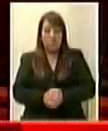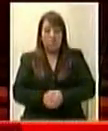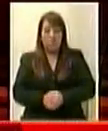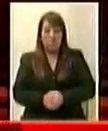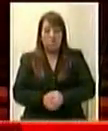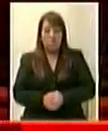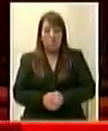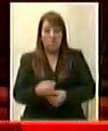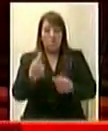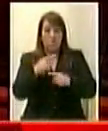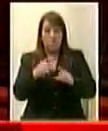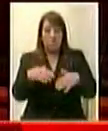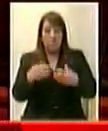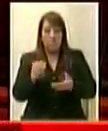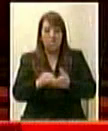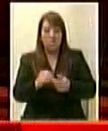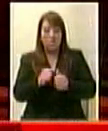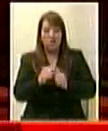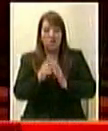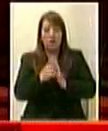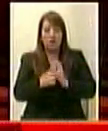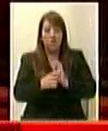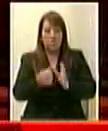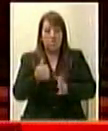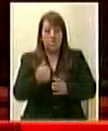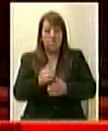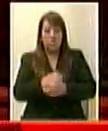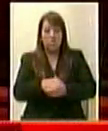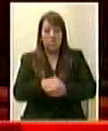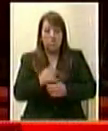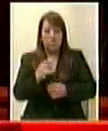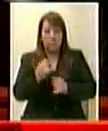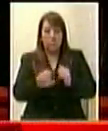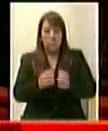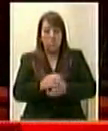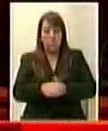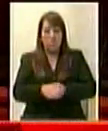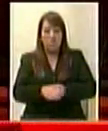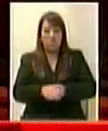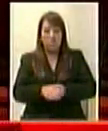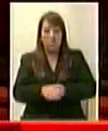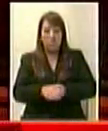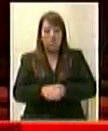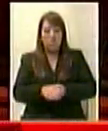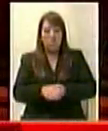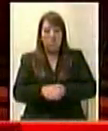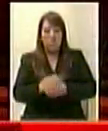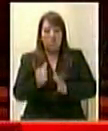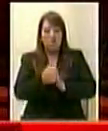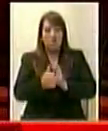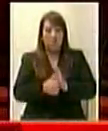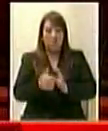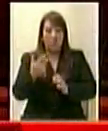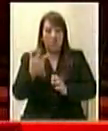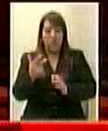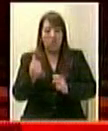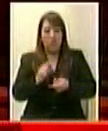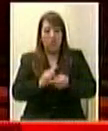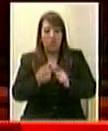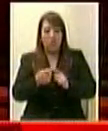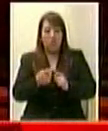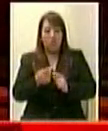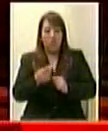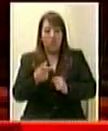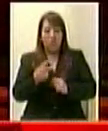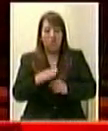ellos puedan establecer mediante un decreto supremo. Y el último, el artículo 3, la